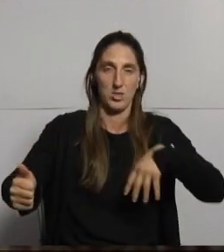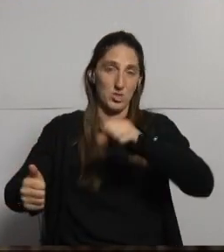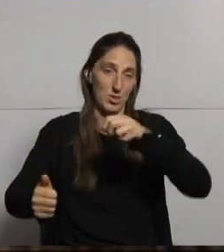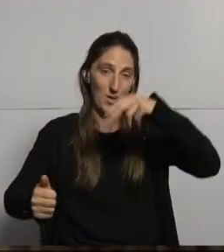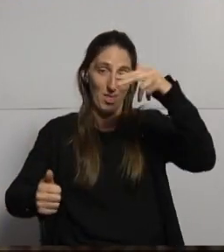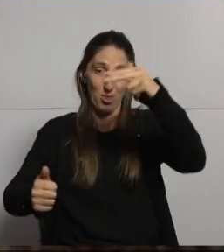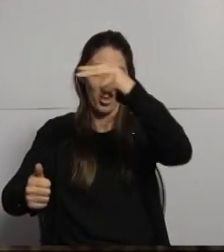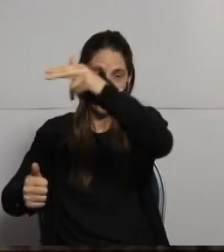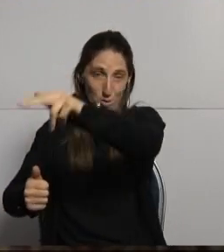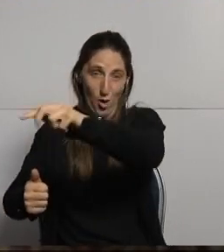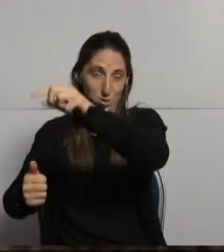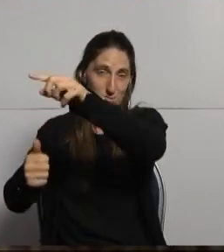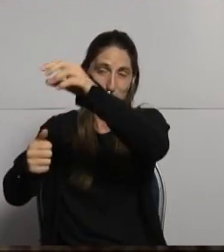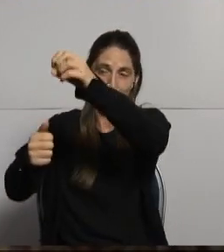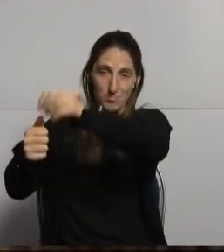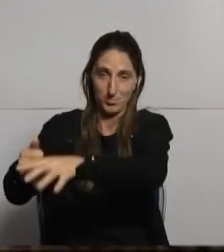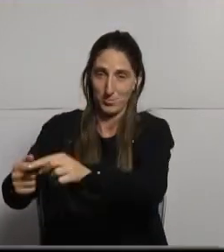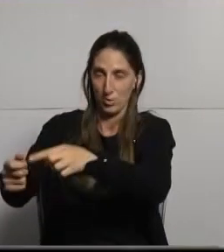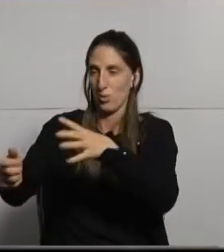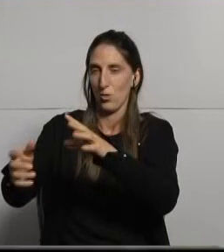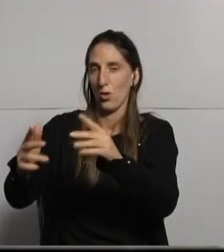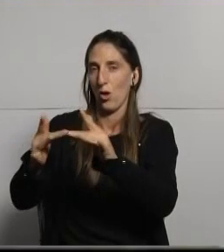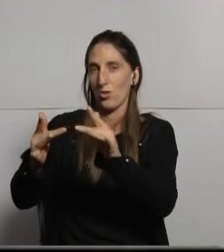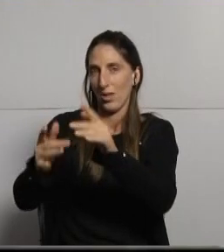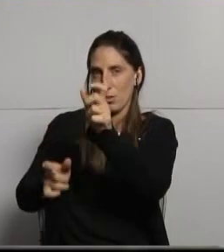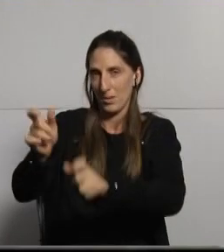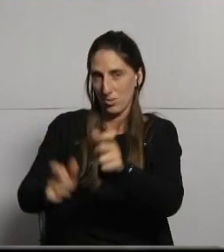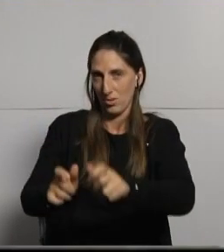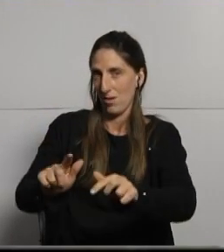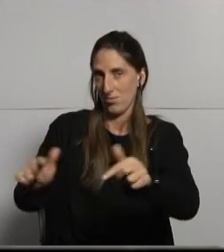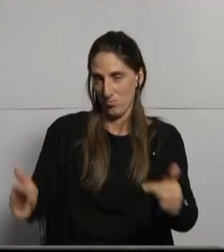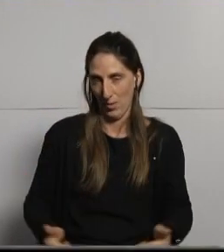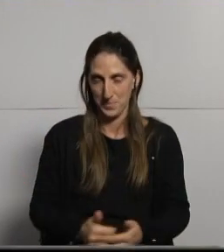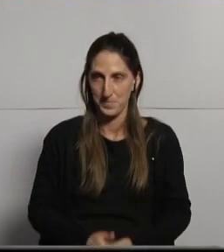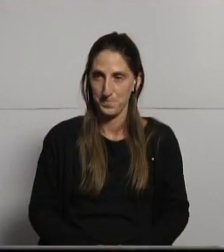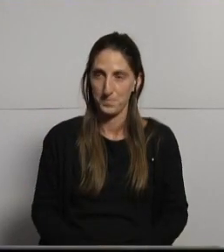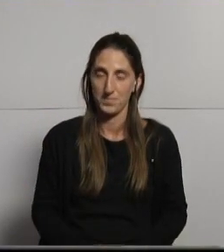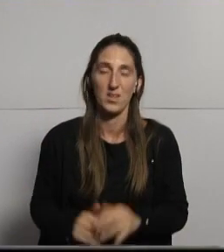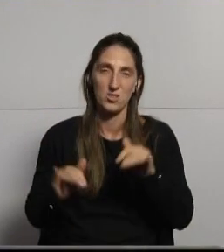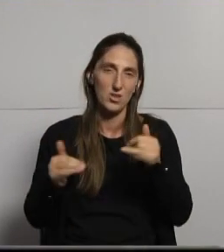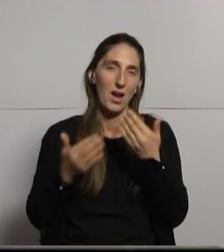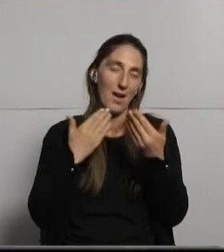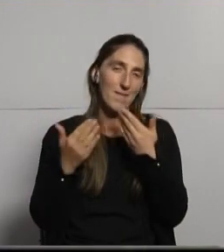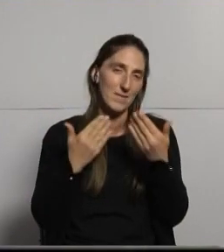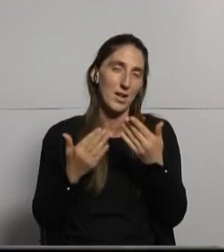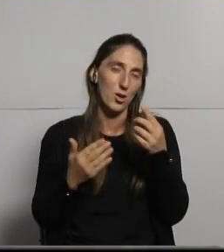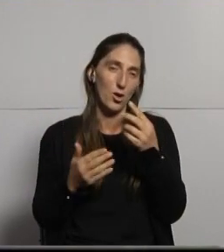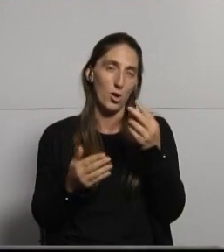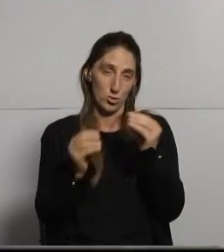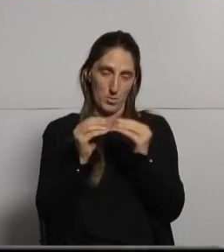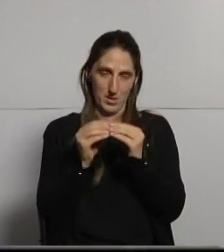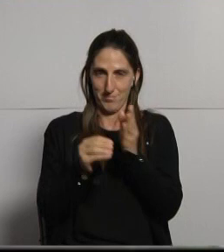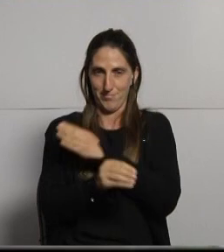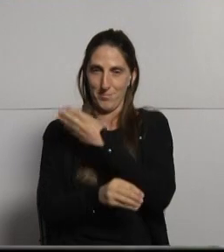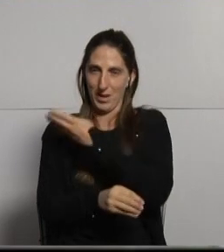no tenés interacción con otro ser humano. De esto ya han hablado tanto Benjamín como Ever, que es el